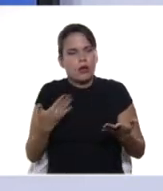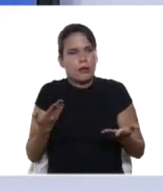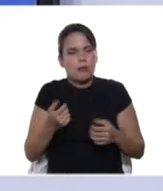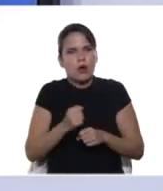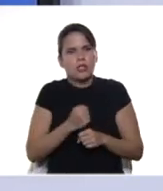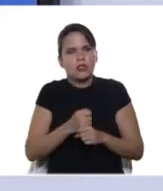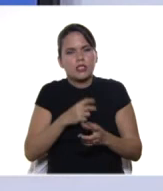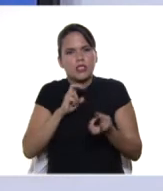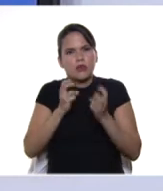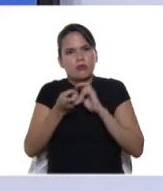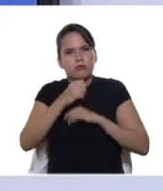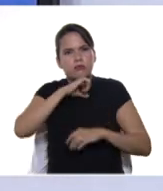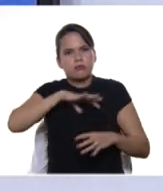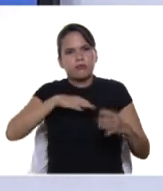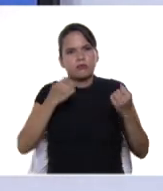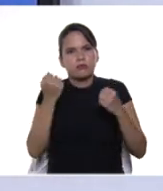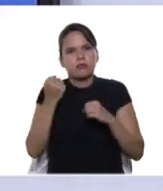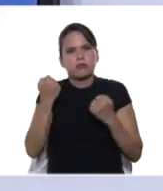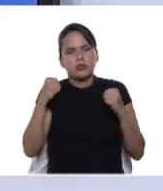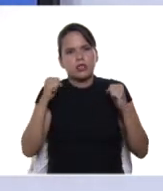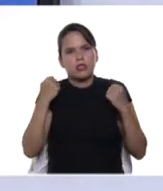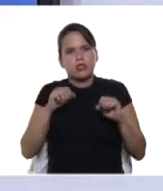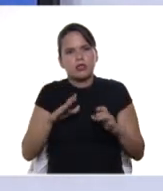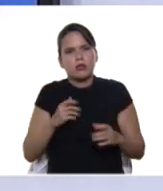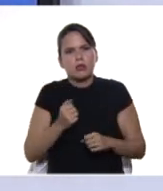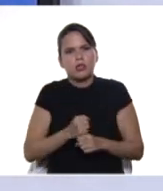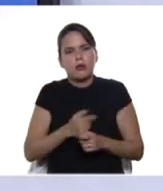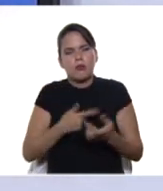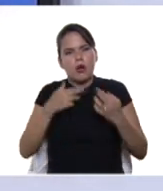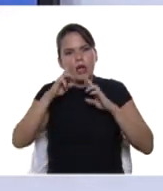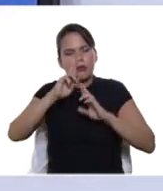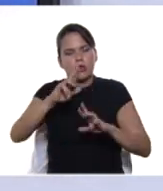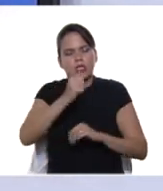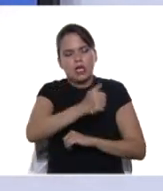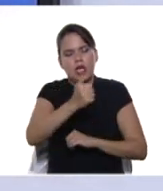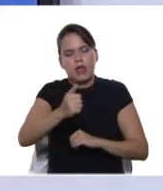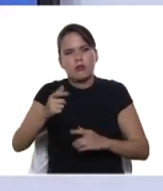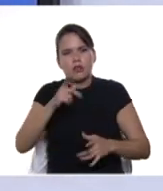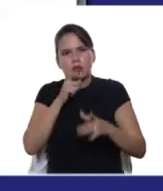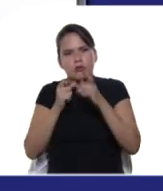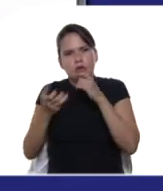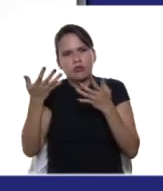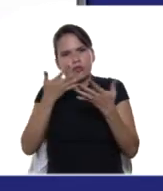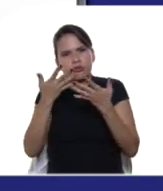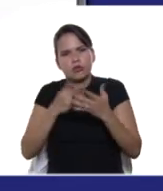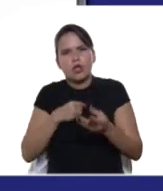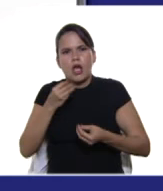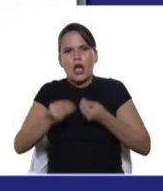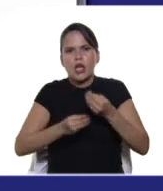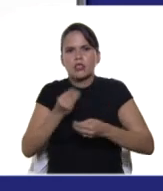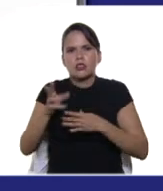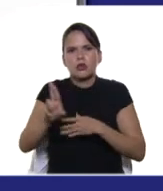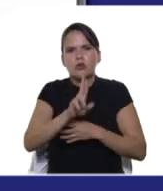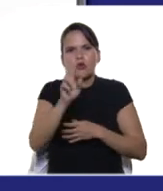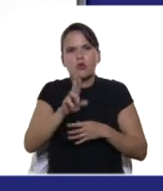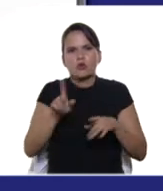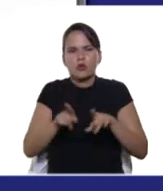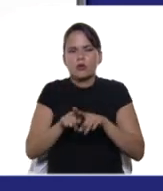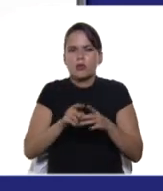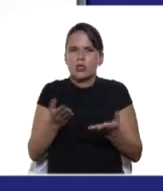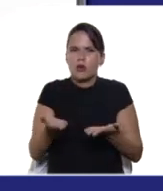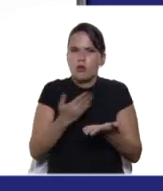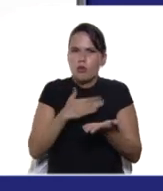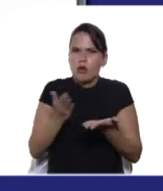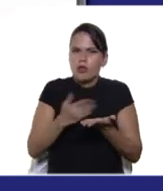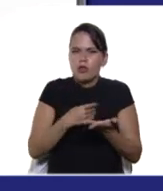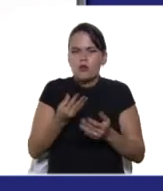ese referente teórico a trabajar, y vamos entonces a responder cada una de sus dudas. Hacer uso también del cuaderno.